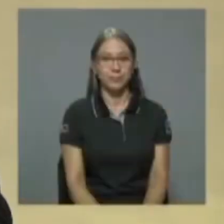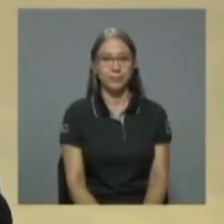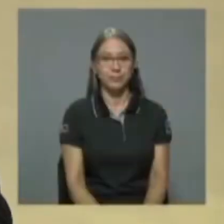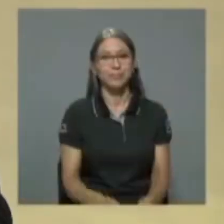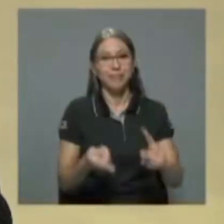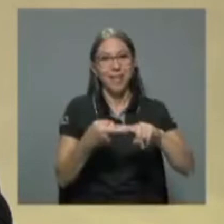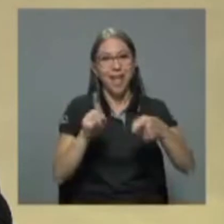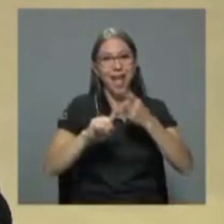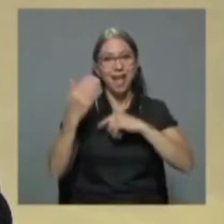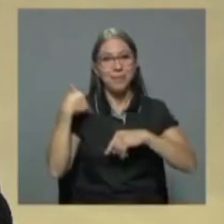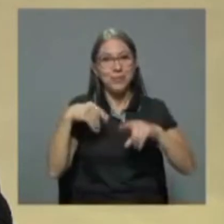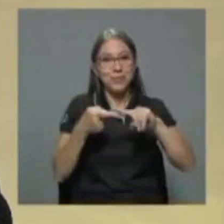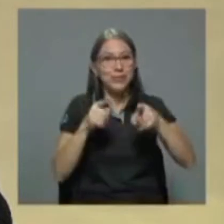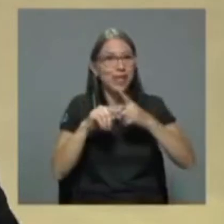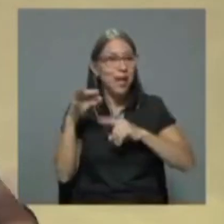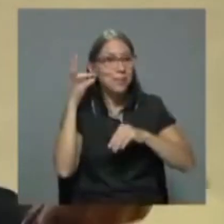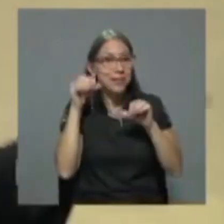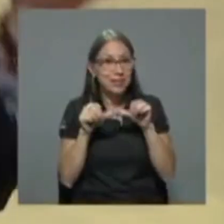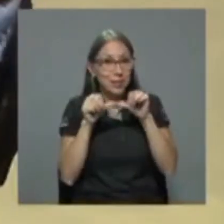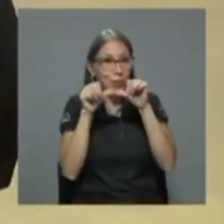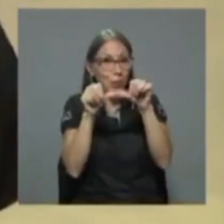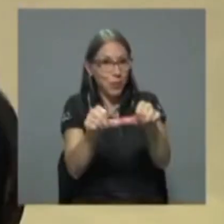Continuamos, amigas y amigos,